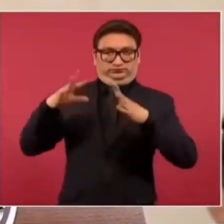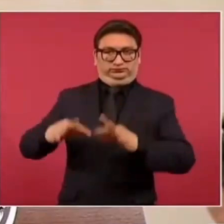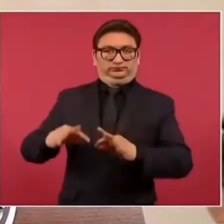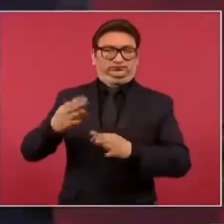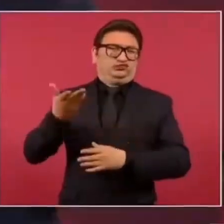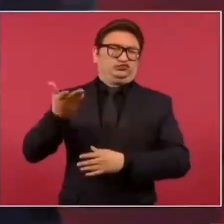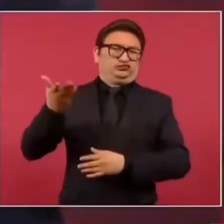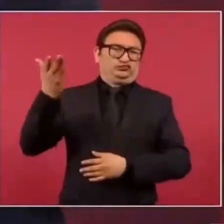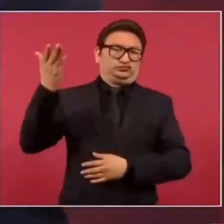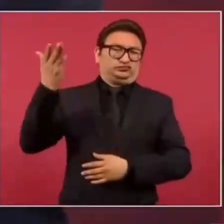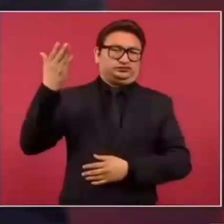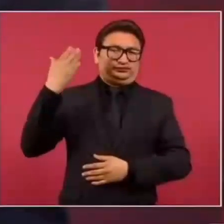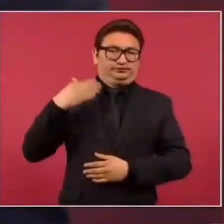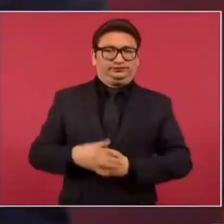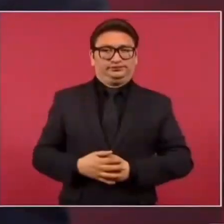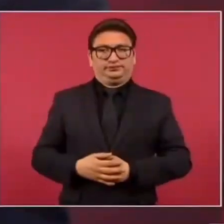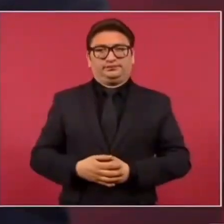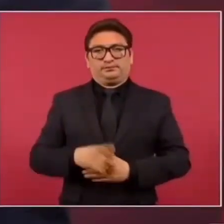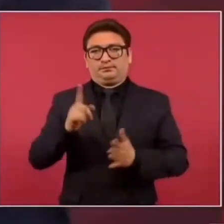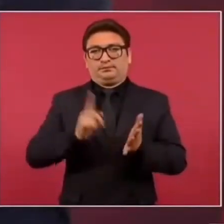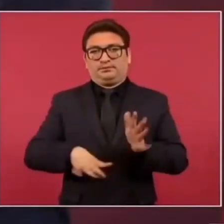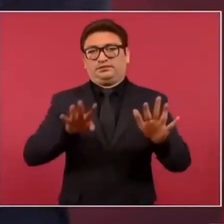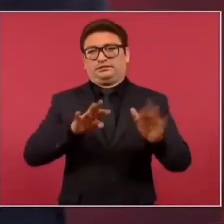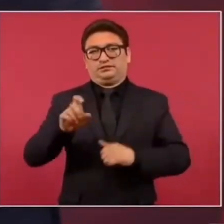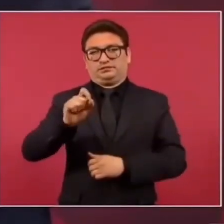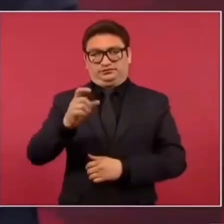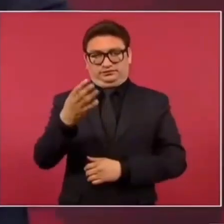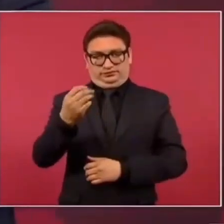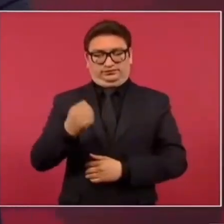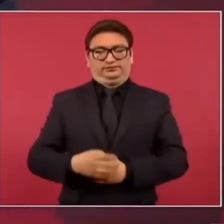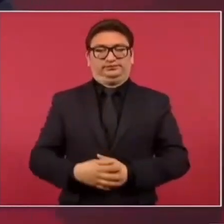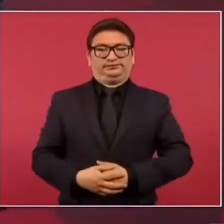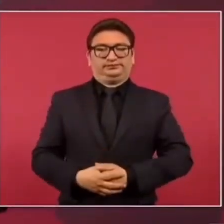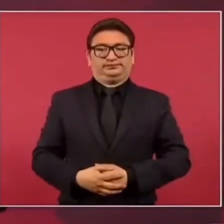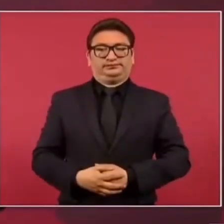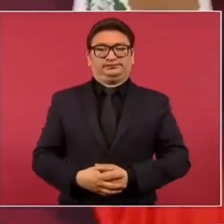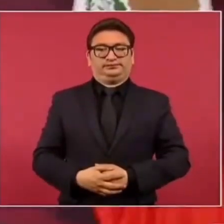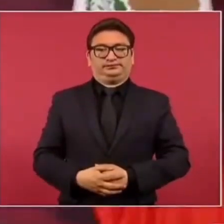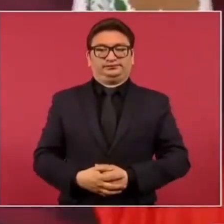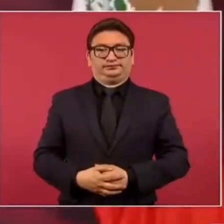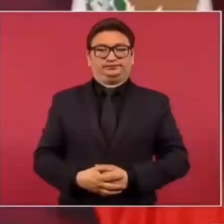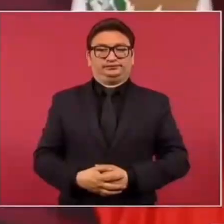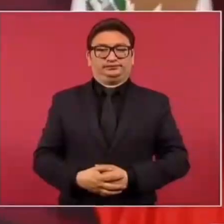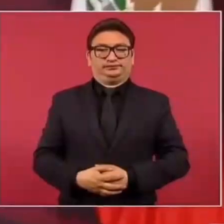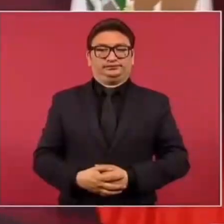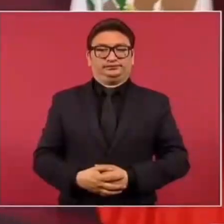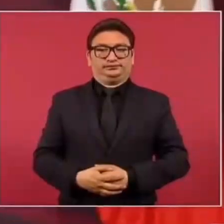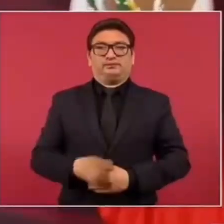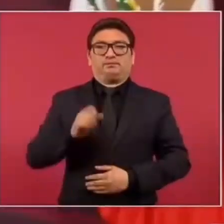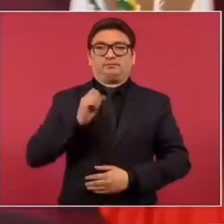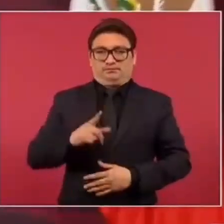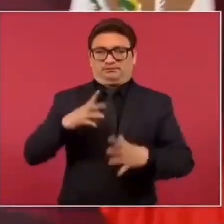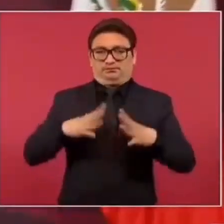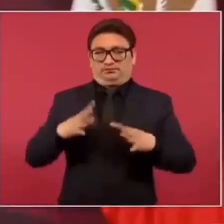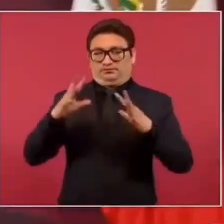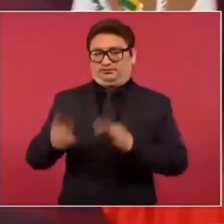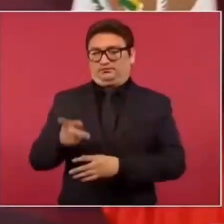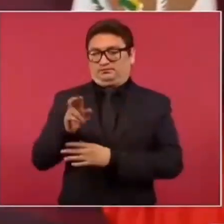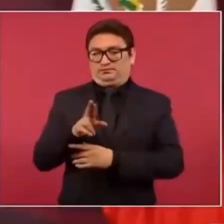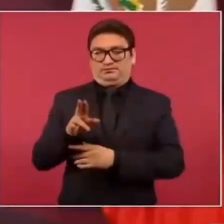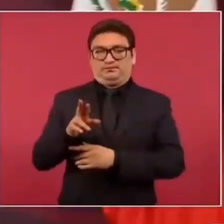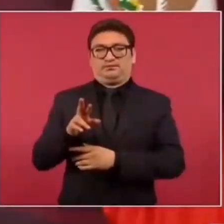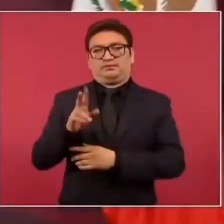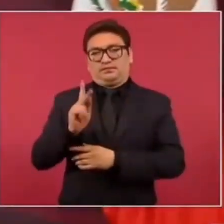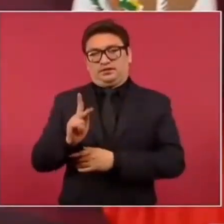allá en 1929, que se funda el Partido Nacional Revolucionario,